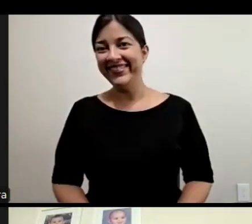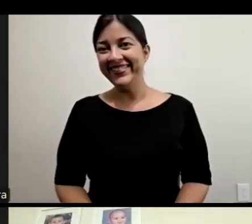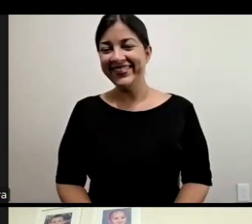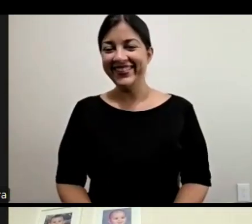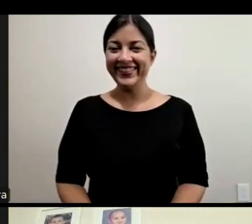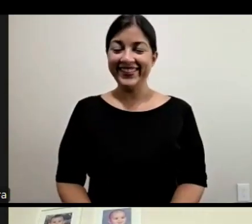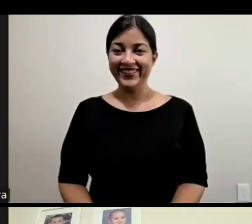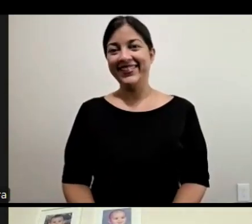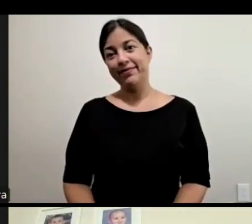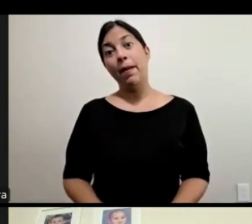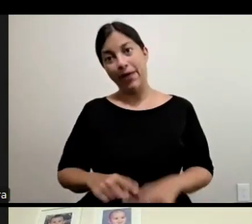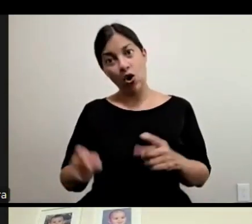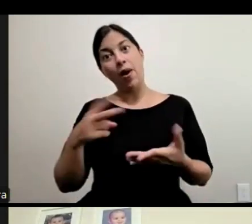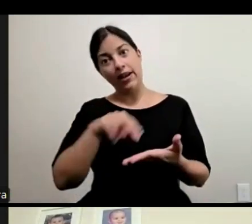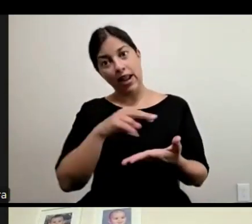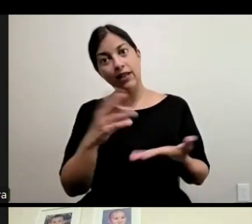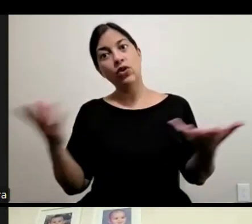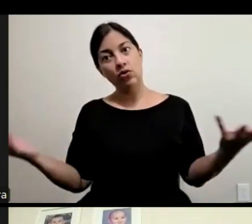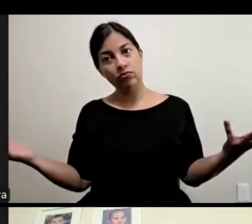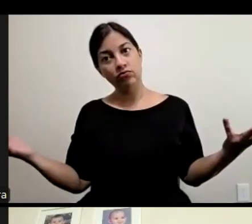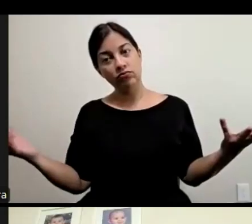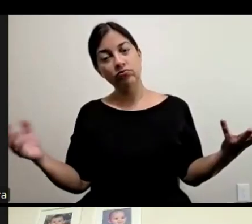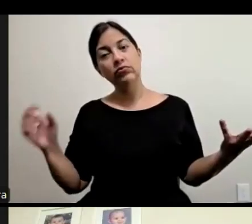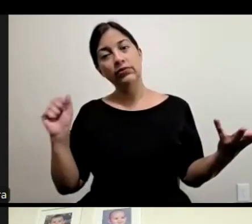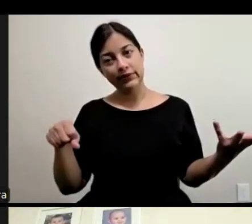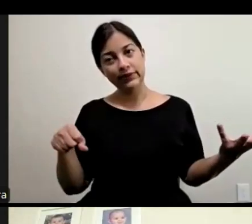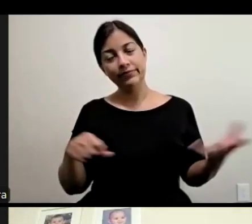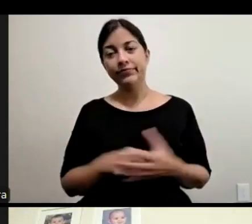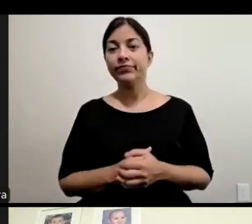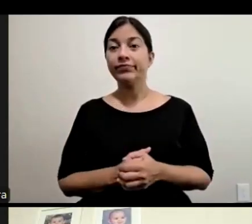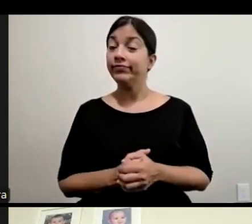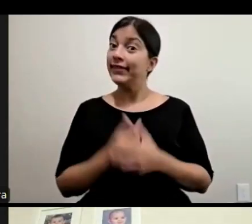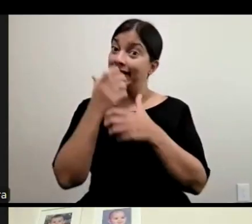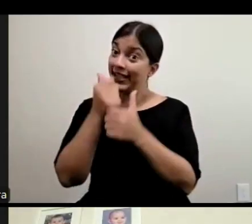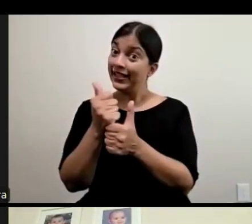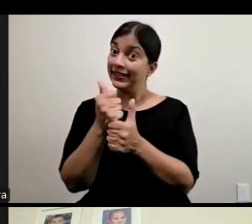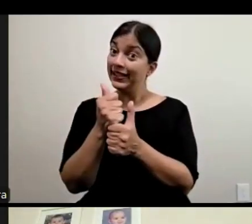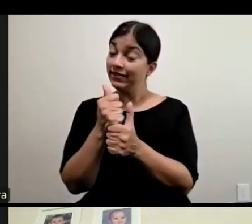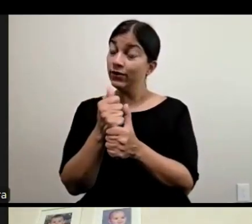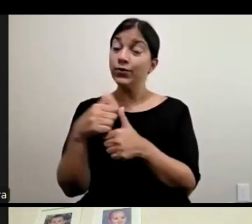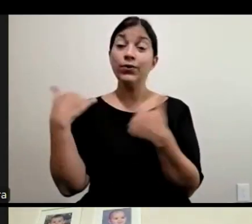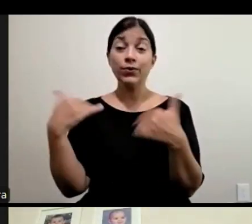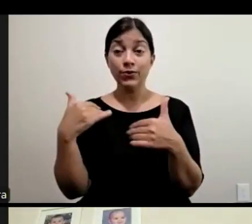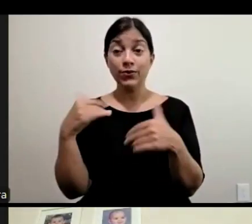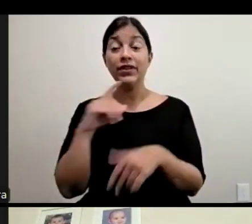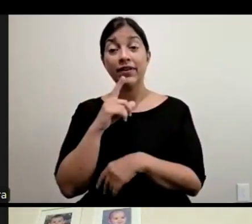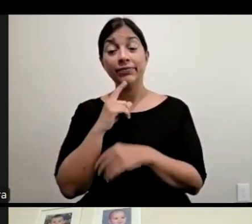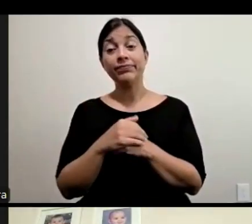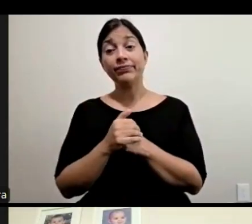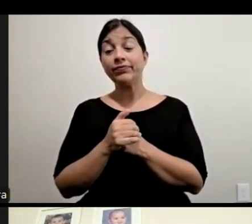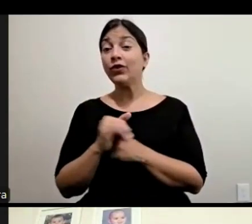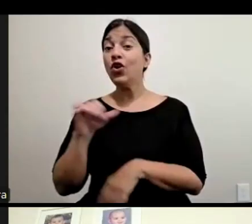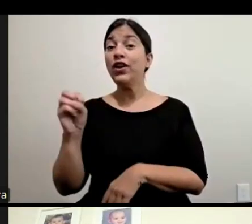Pero estaba bailando, porque estaba dando la coreografía a la vez. Interesante. Sí, pero mira que es súper interesante, de verdad que sí. Así que, Jorge,